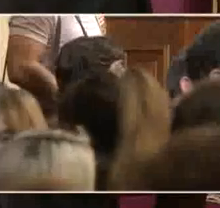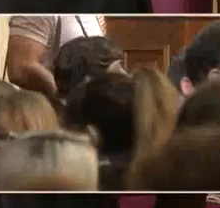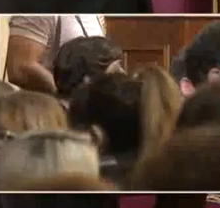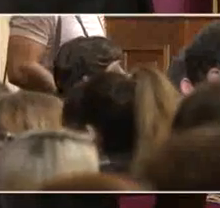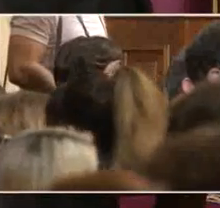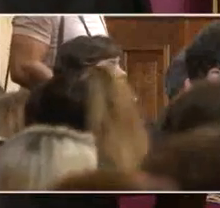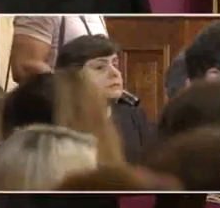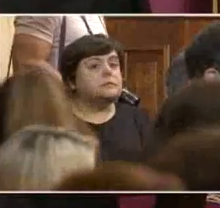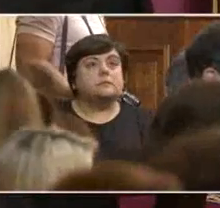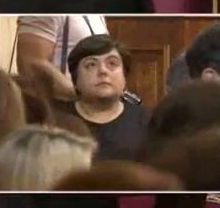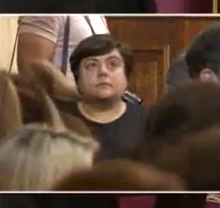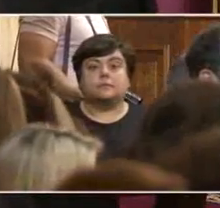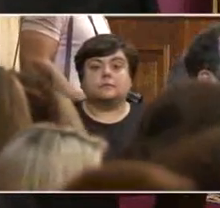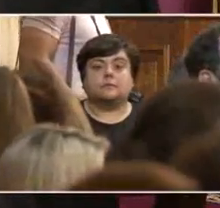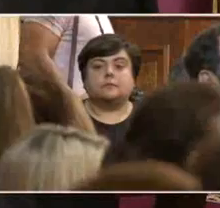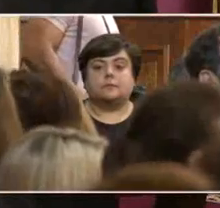Bueno.